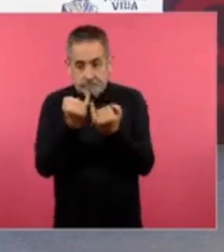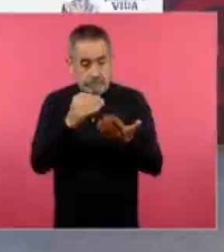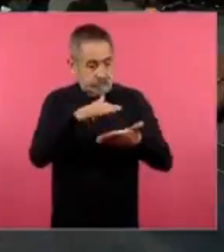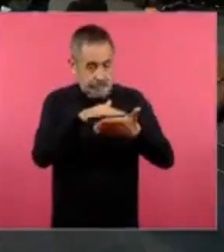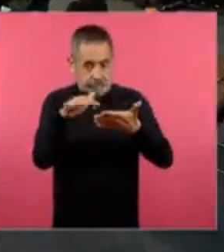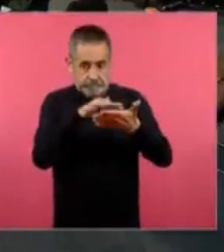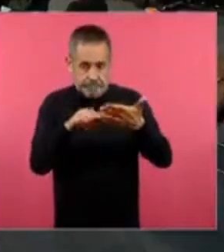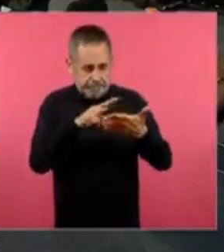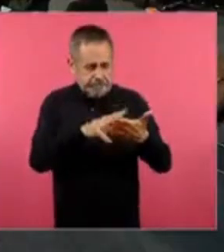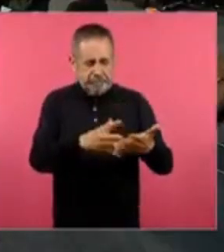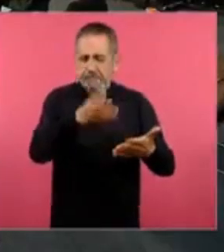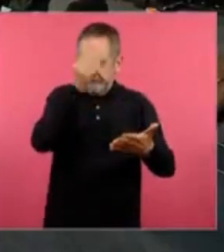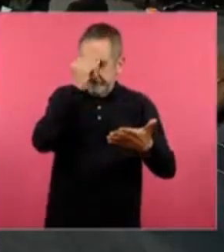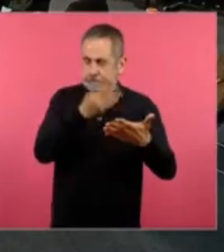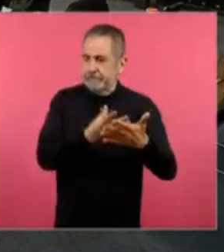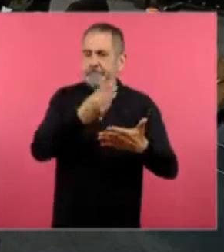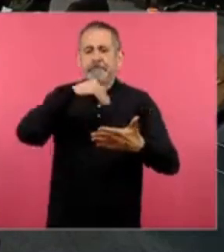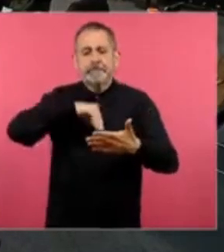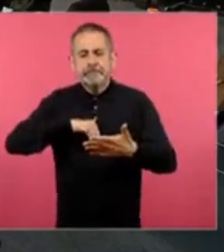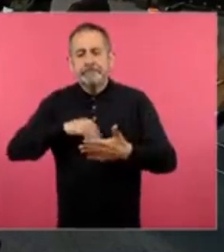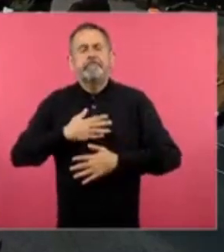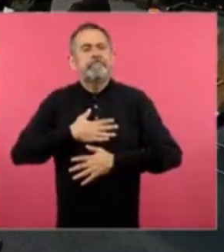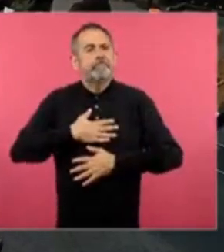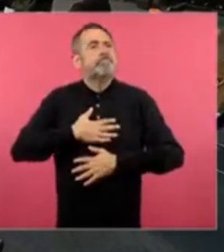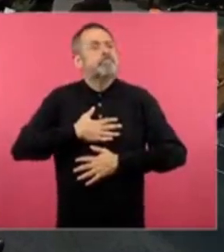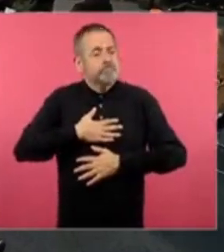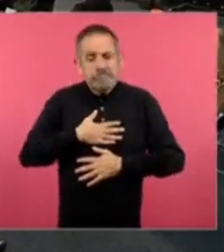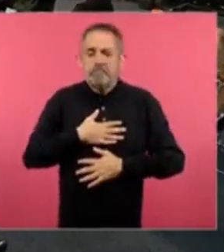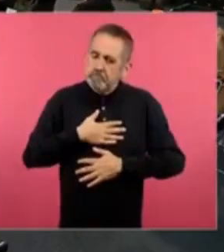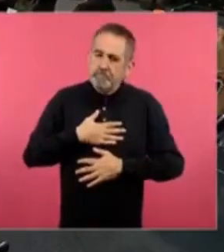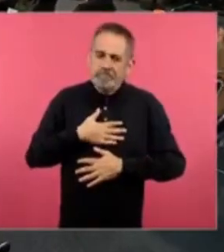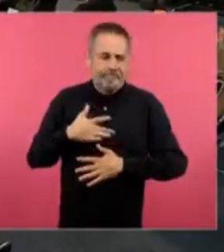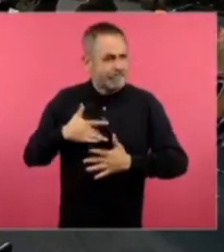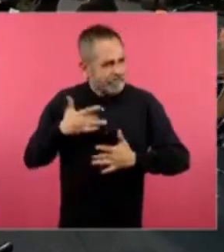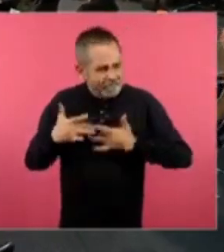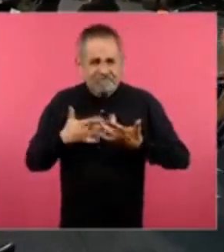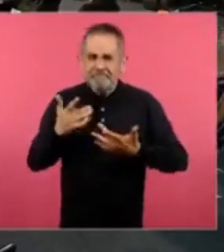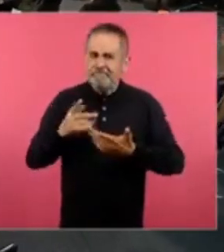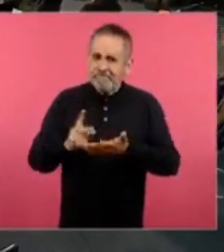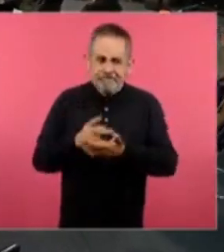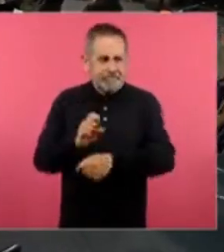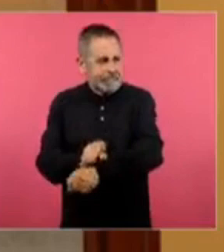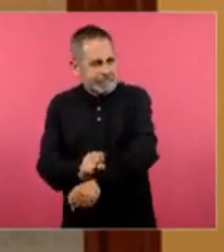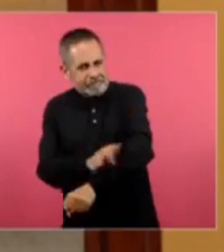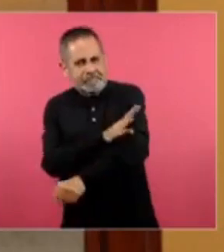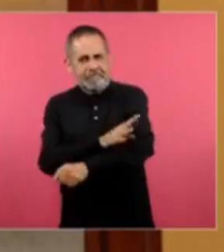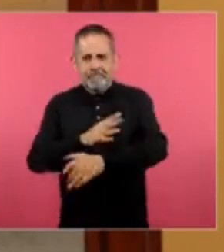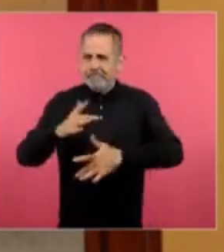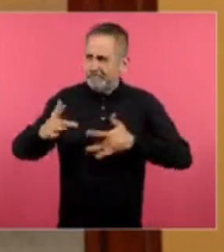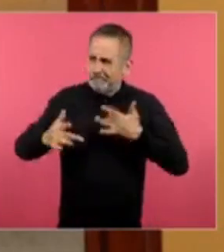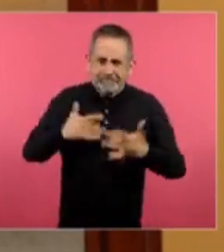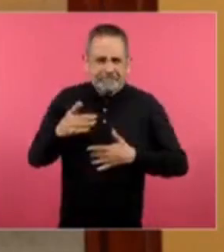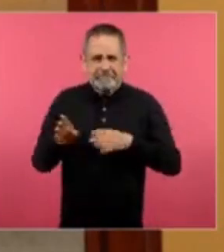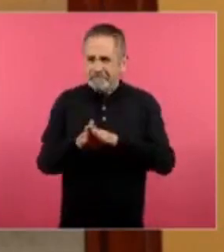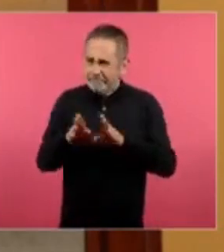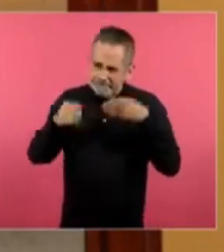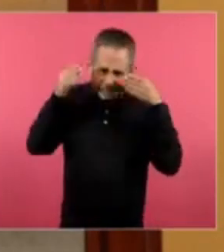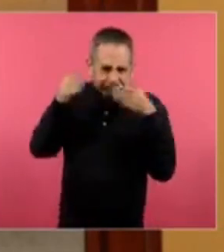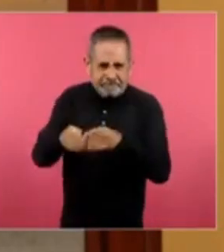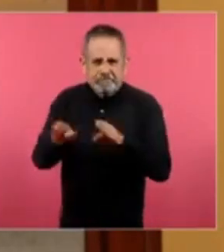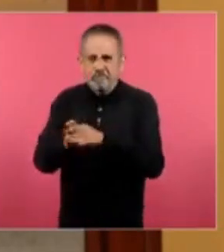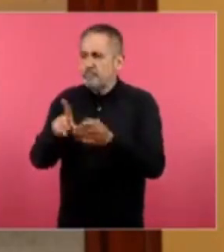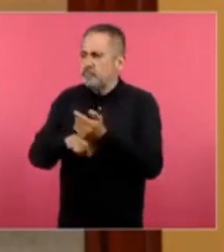maneja este libro, pues trata justamente de rescatar esa emoción, ese dinamismo que teníamos en un inicio con